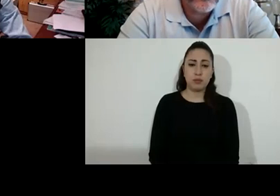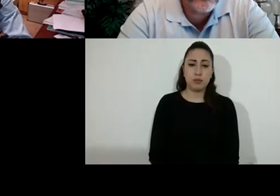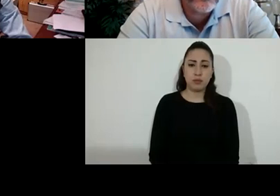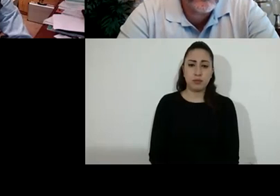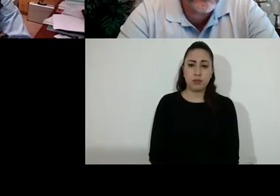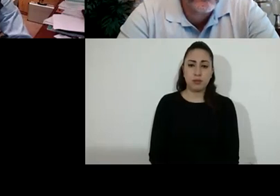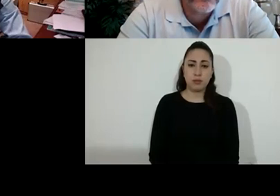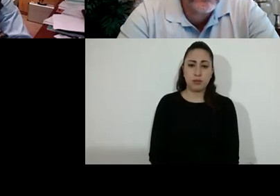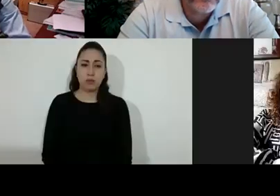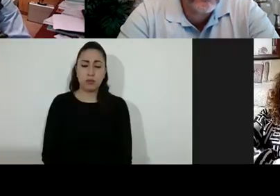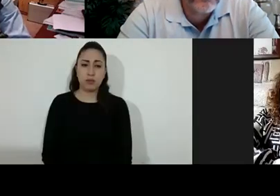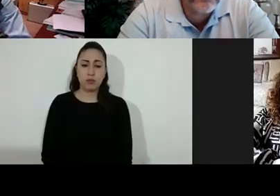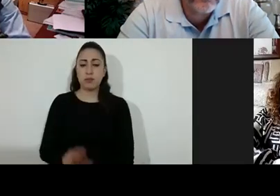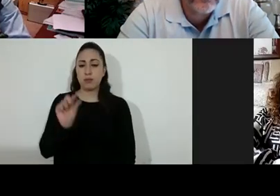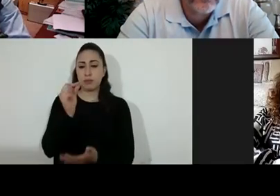Permítame.